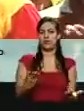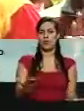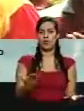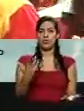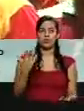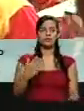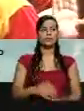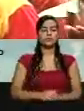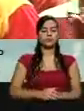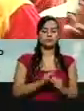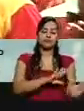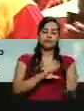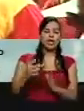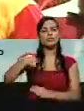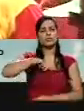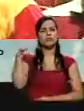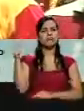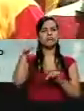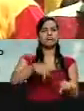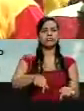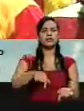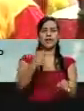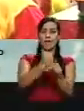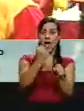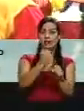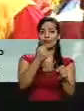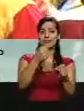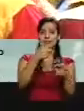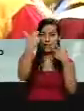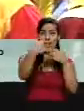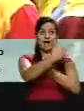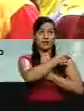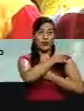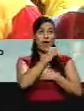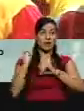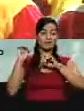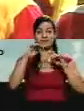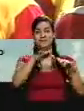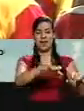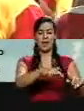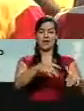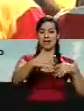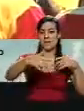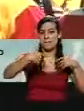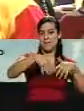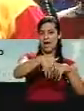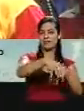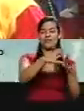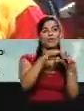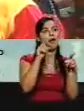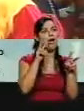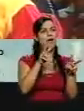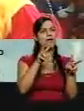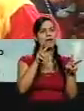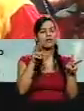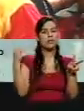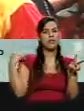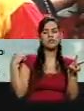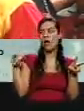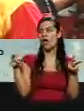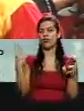del presidente de la República y nos sorprendió esta situación de este asesinato donde seis hombres armados tipo